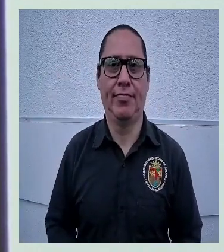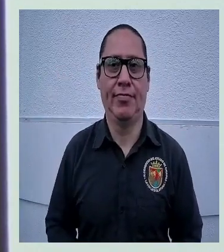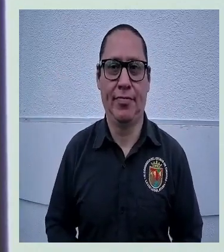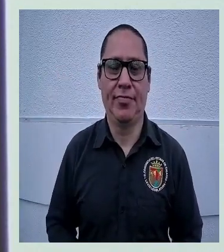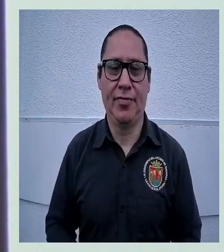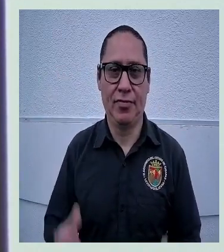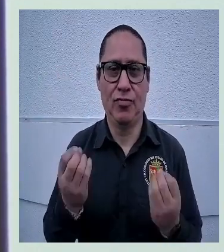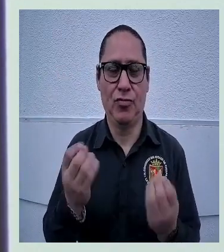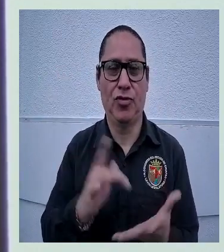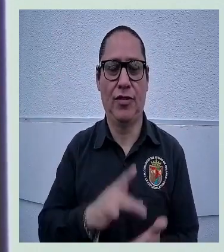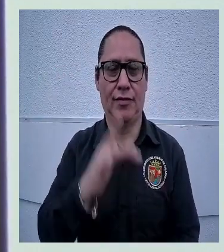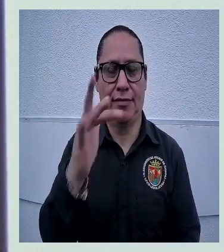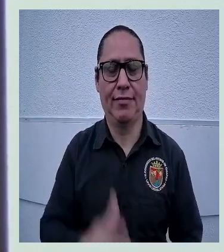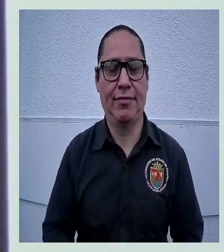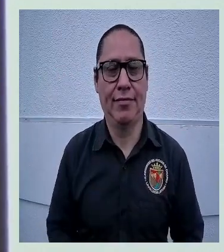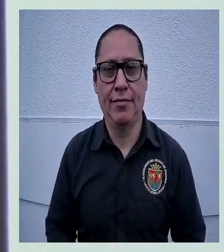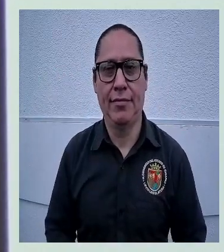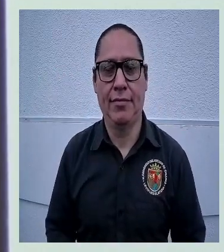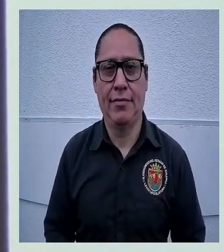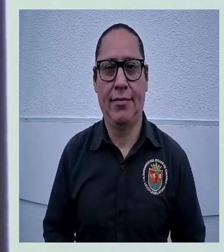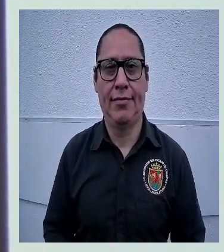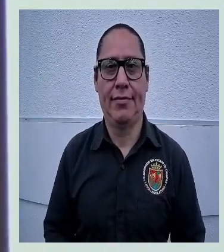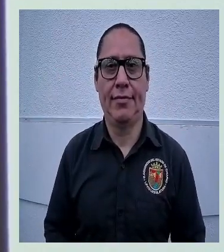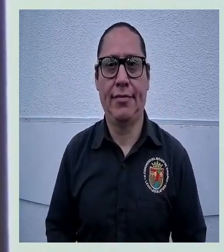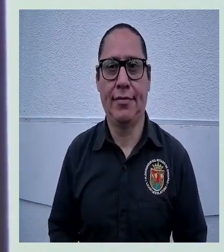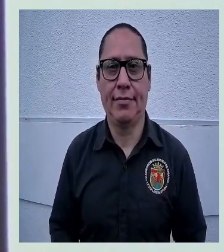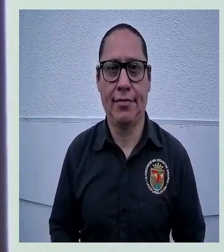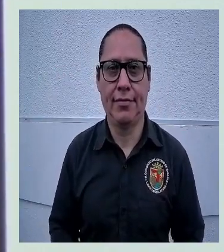cuenta es cuo diputada